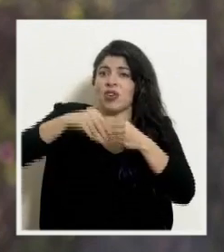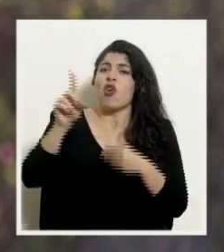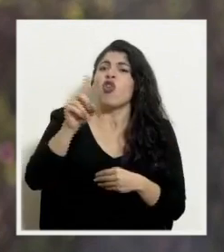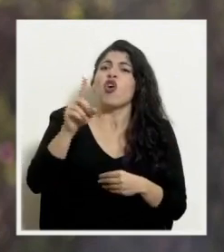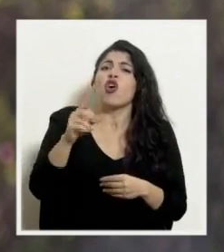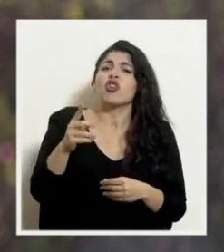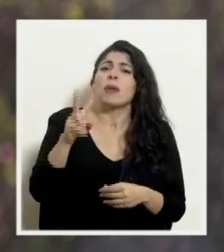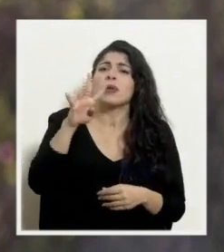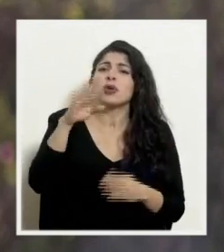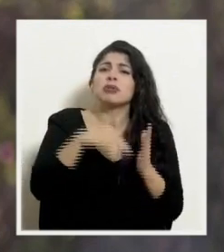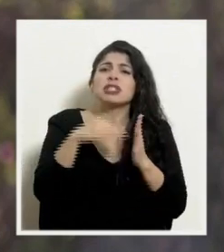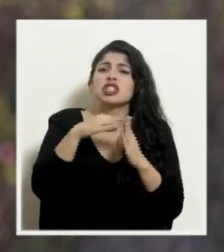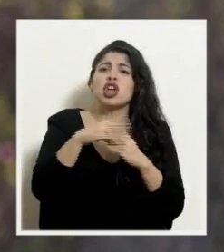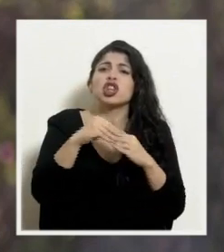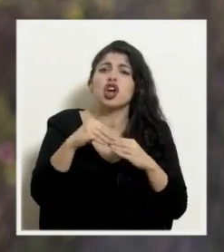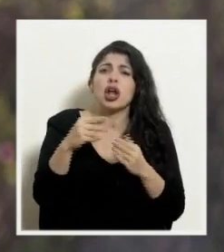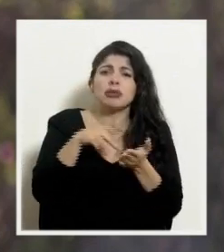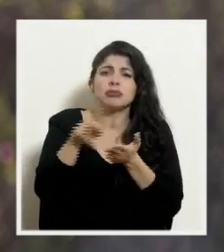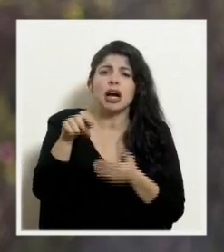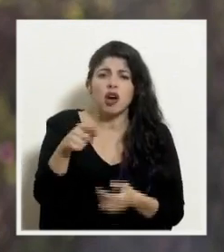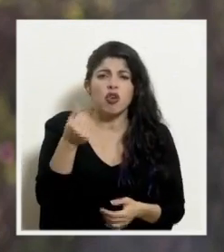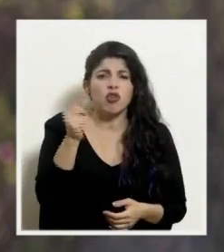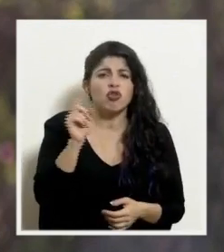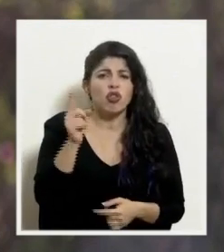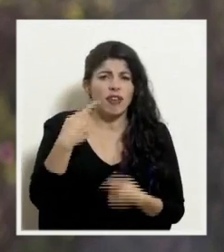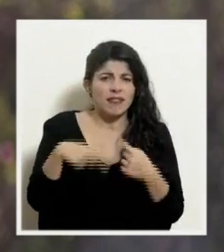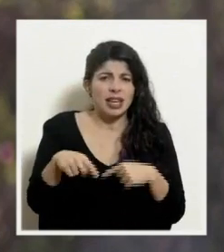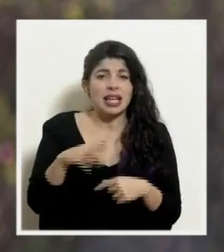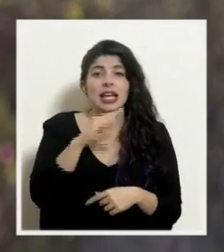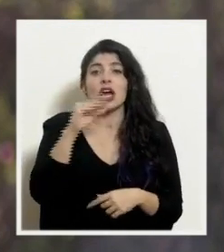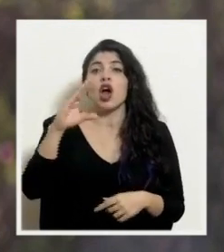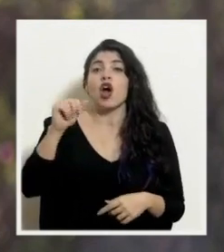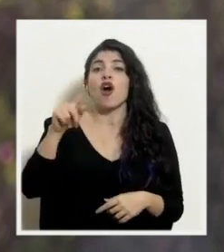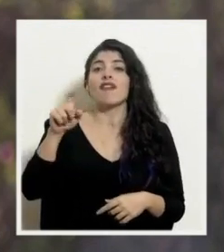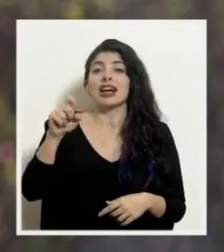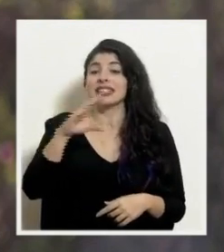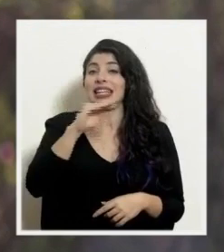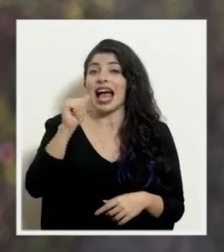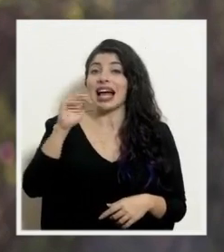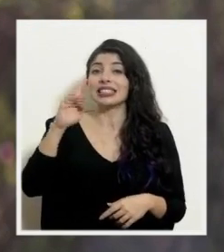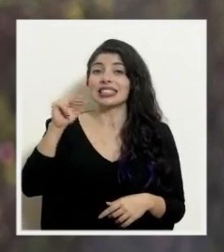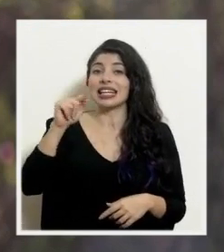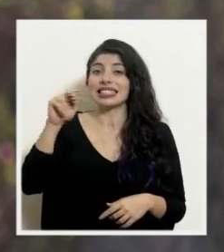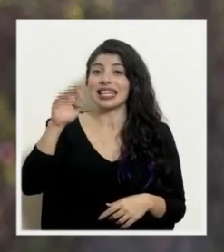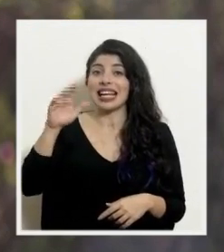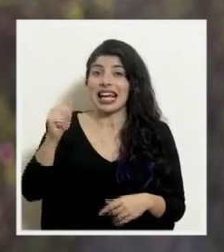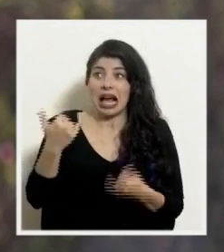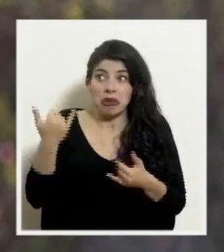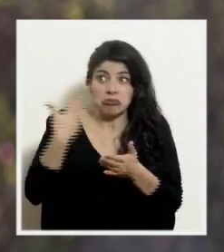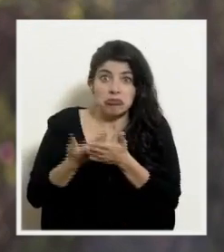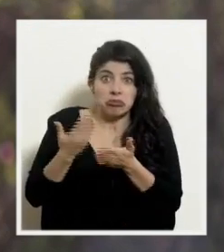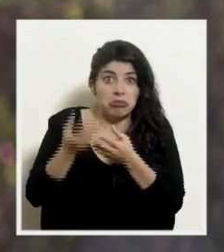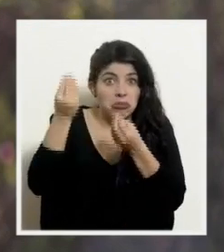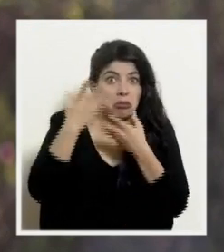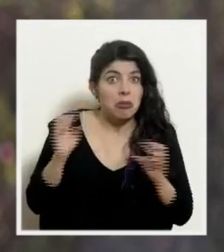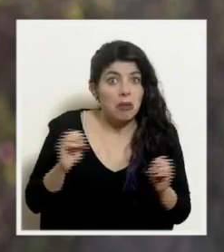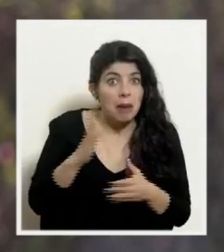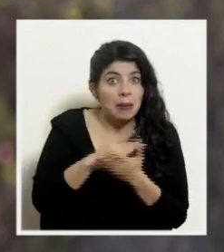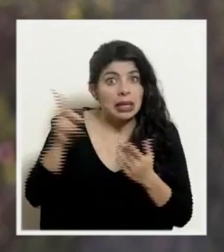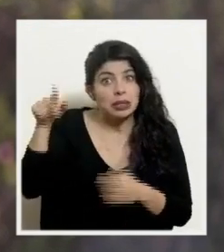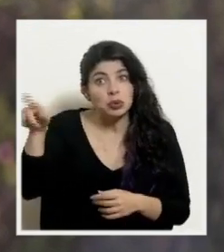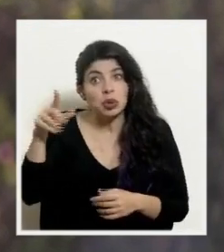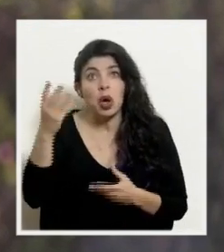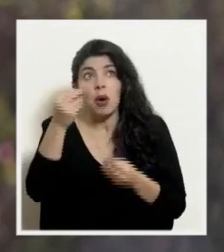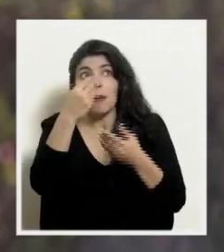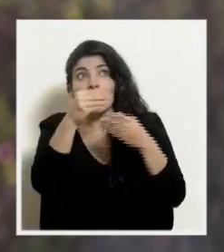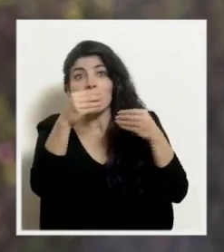los 24 millones de dólares que costó? ¿Y qué está pasando con COVAX y con AstraZeneca? Ya vamos por medio mayo y ese es el momento en que no tenemos ningún anuncio de parte de ustedes o de parte